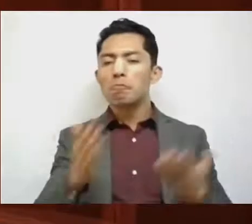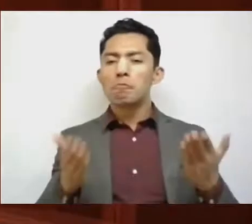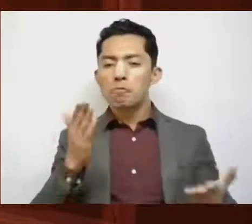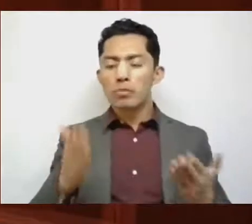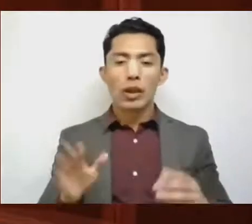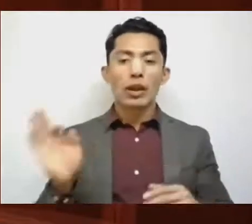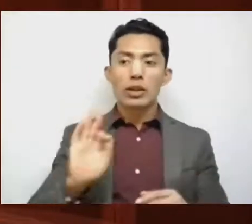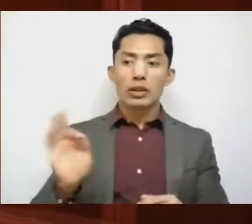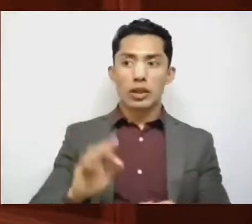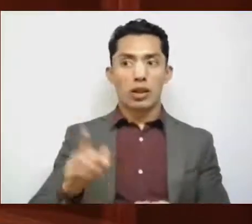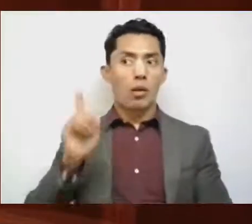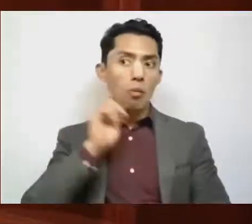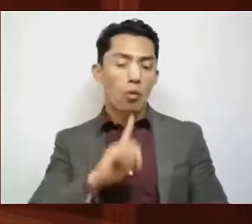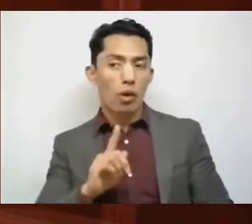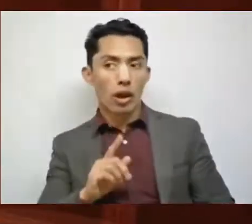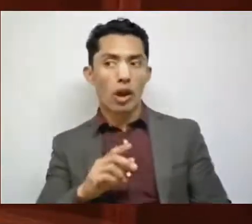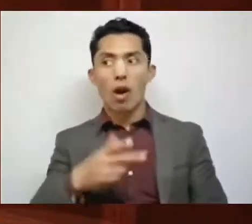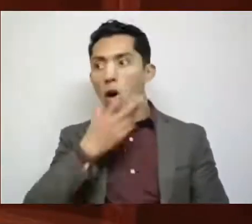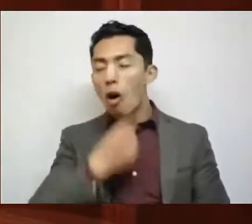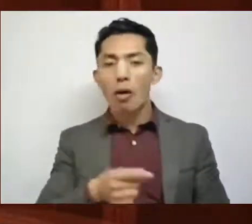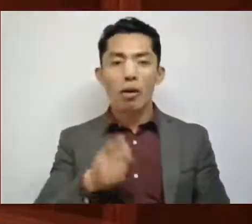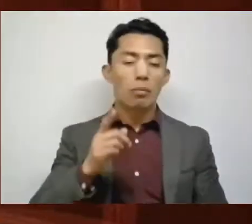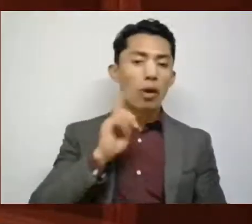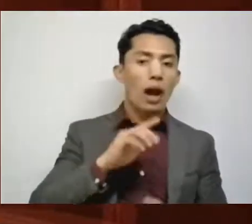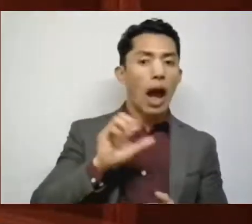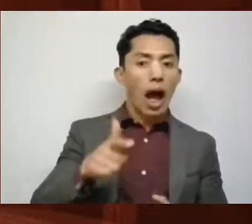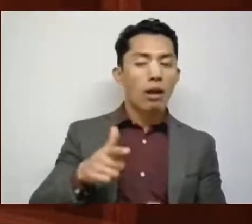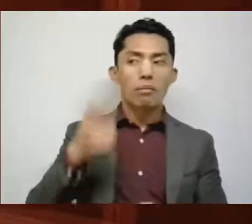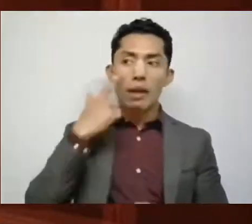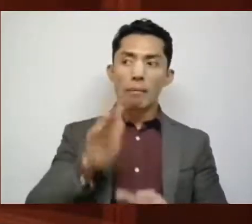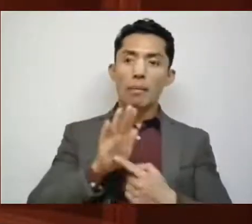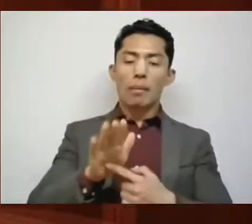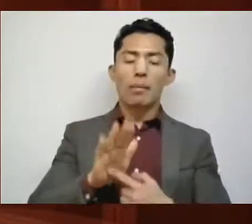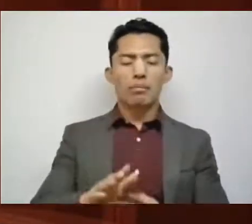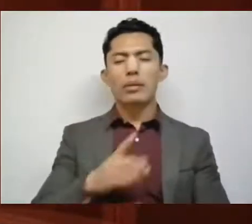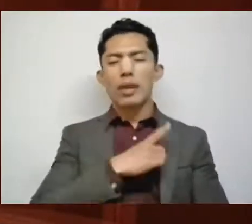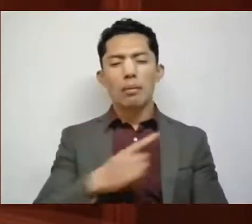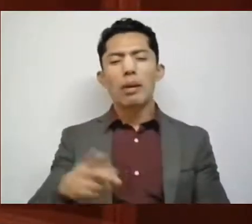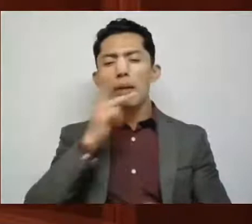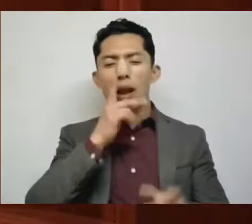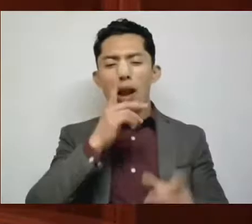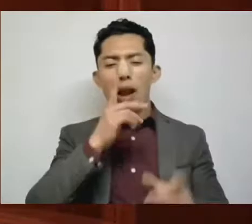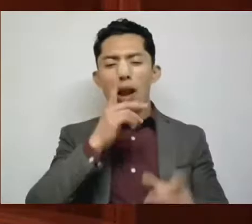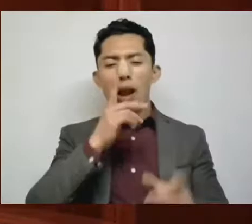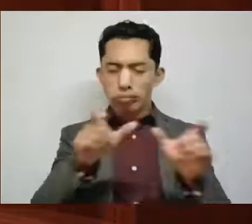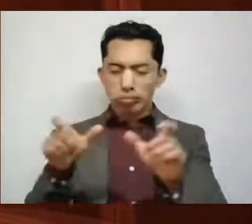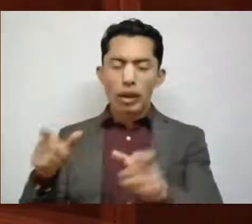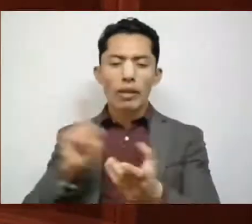y el masculino. Utilizar lenguaje incluyente y no sexista